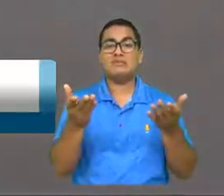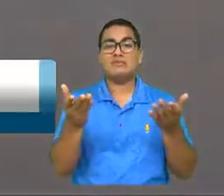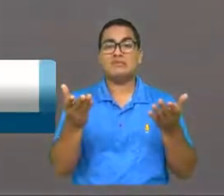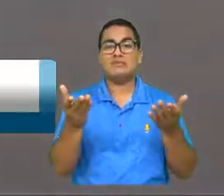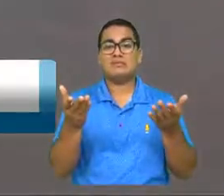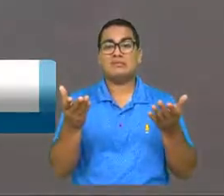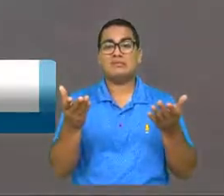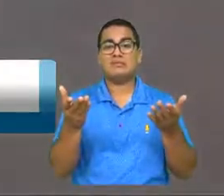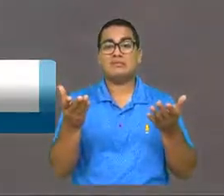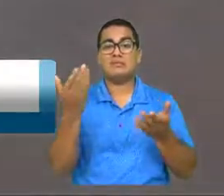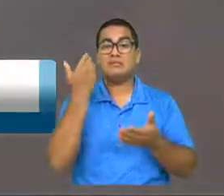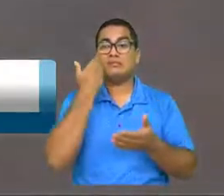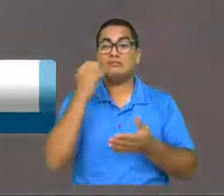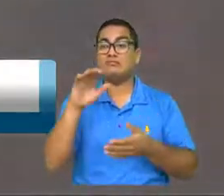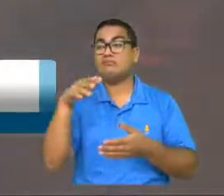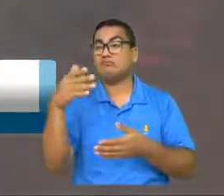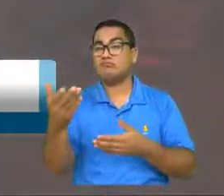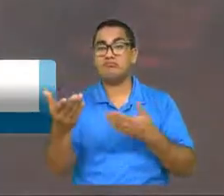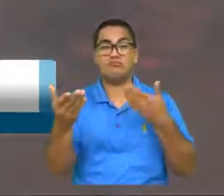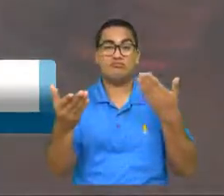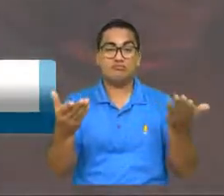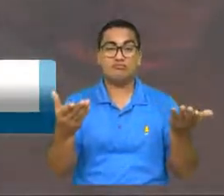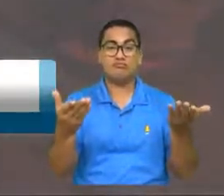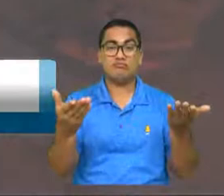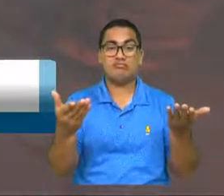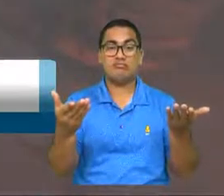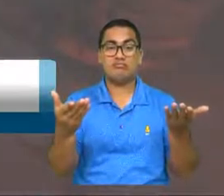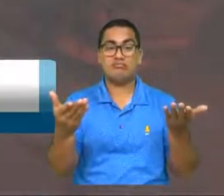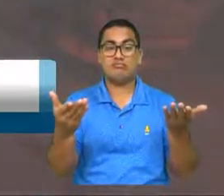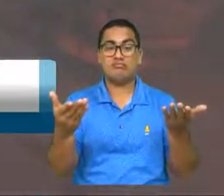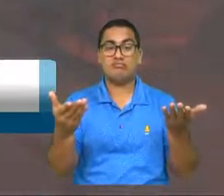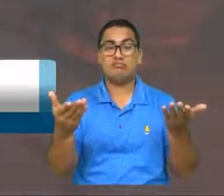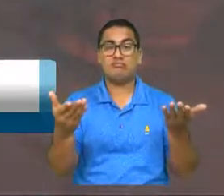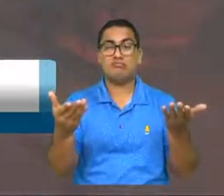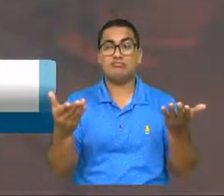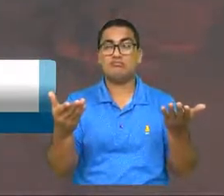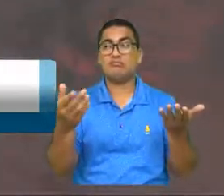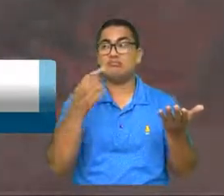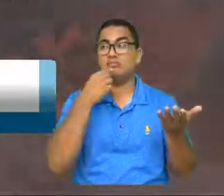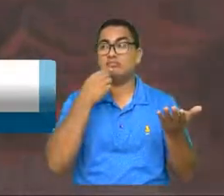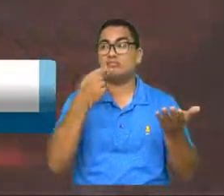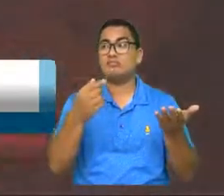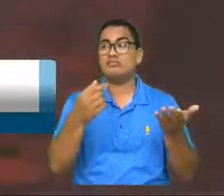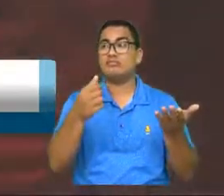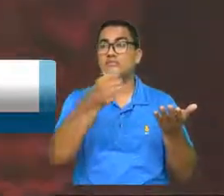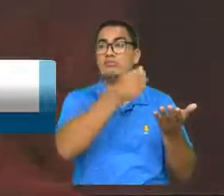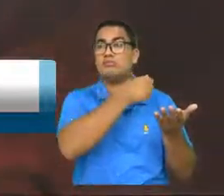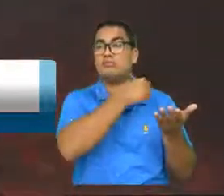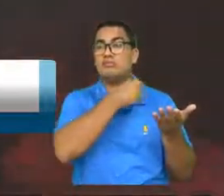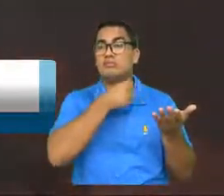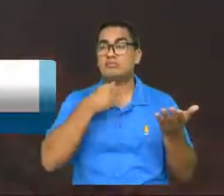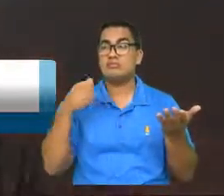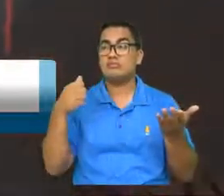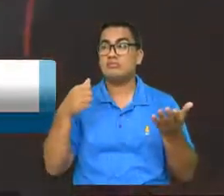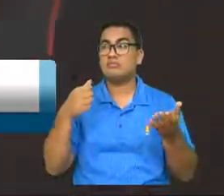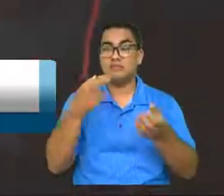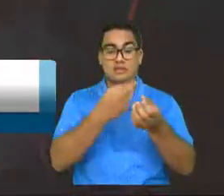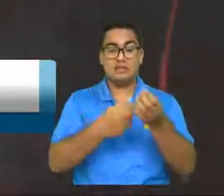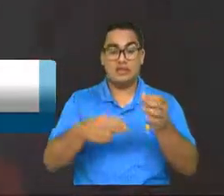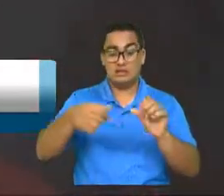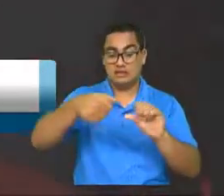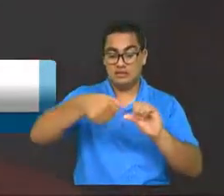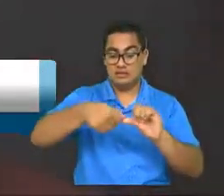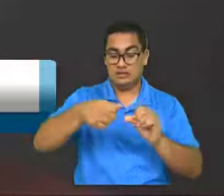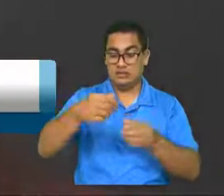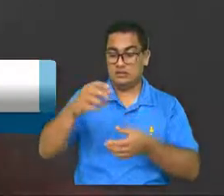cuál es la enfermedad, y esta es la gota gruesa. La gota gruesa. Así se conoce. ¿Cuál es la ventaja que